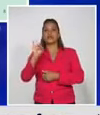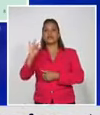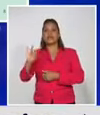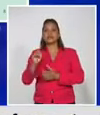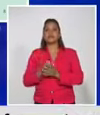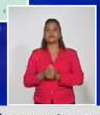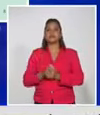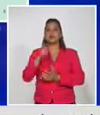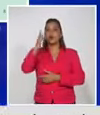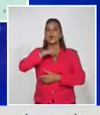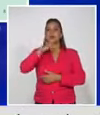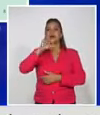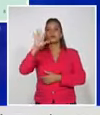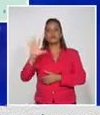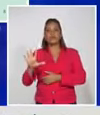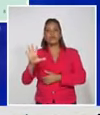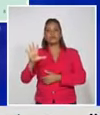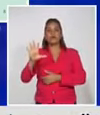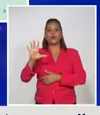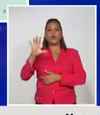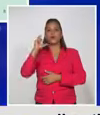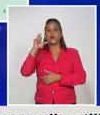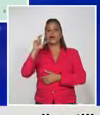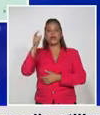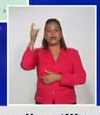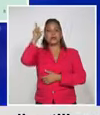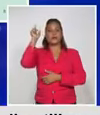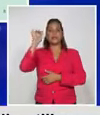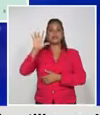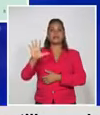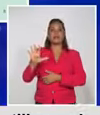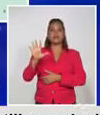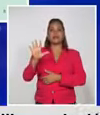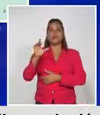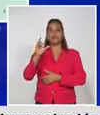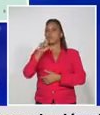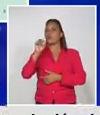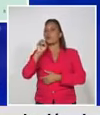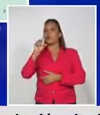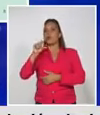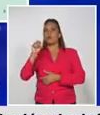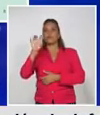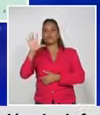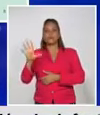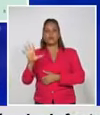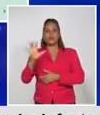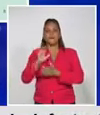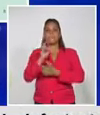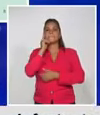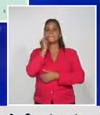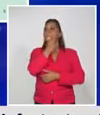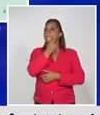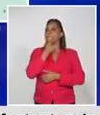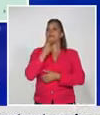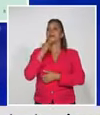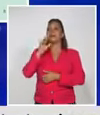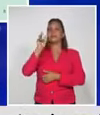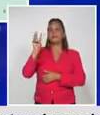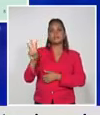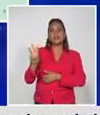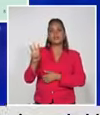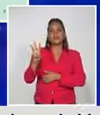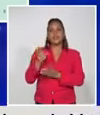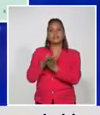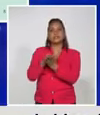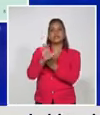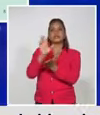5, de Calimete 5, igual que de Colón, de Martí 3 y de la Ciénaga de Zapata 2 y Unión